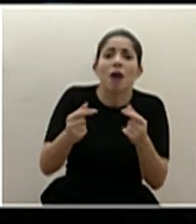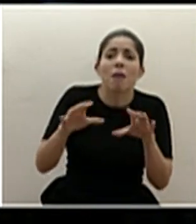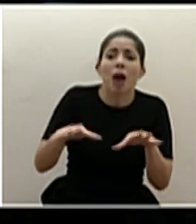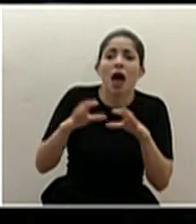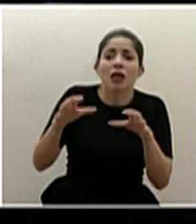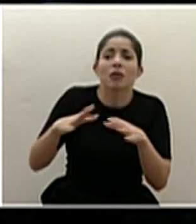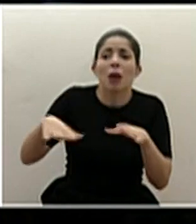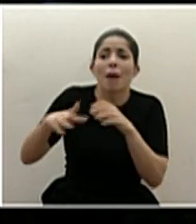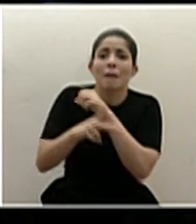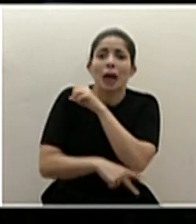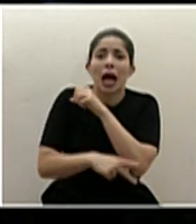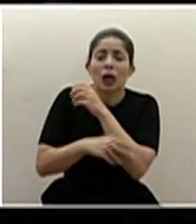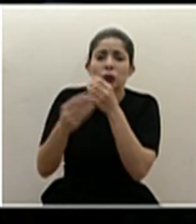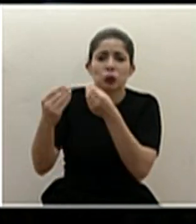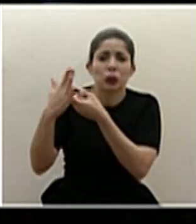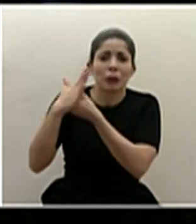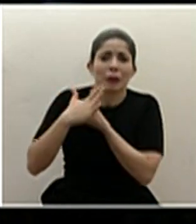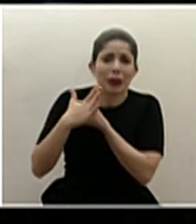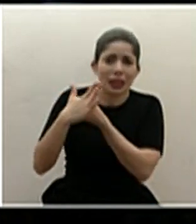actividades en el país,